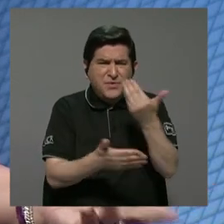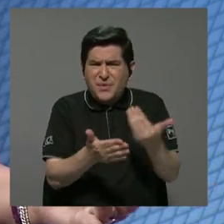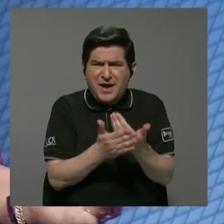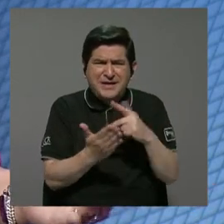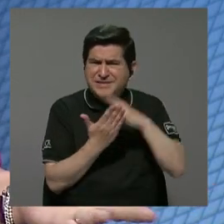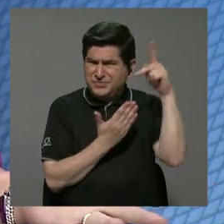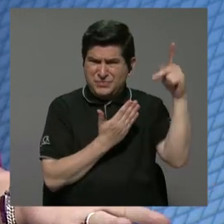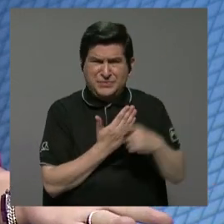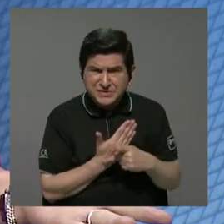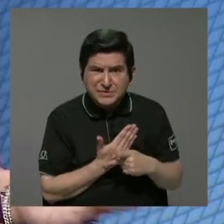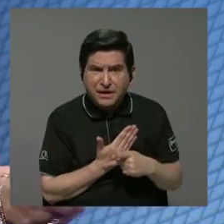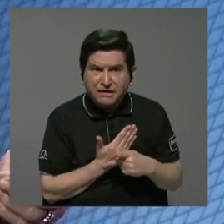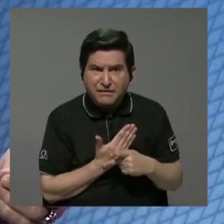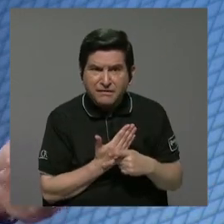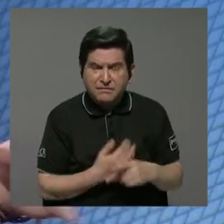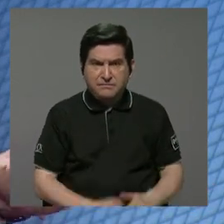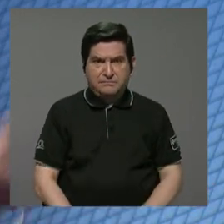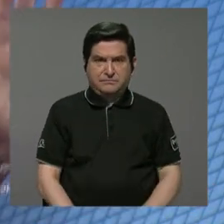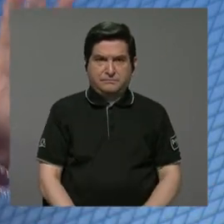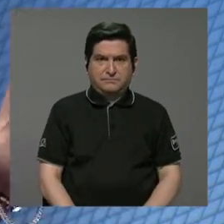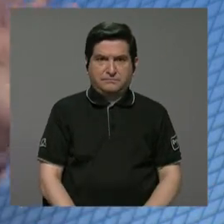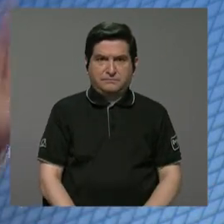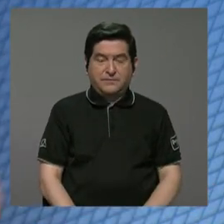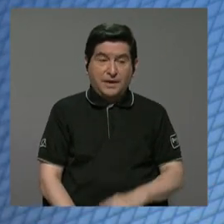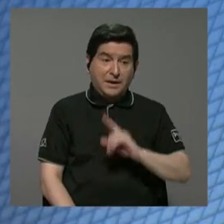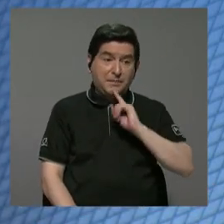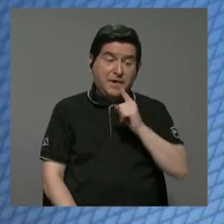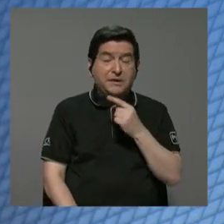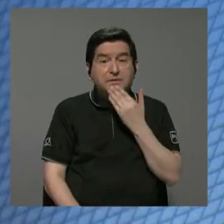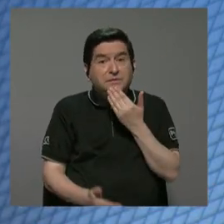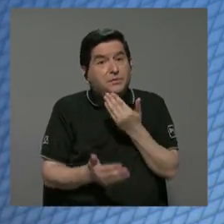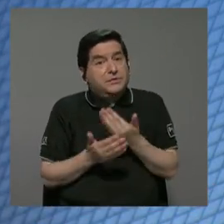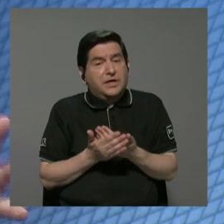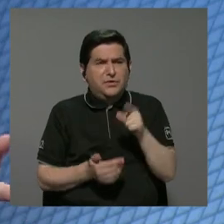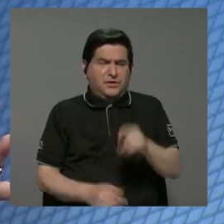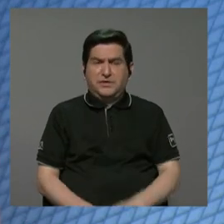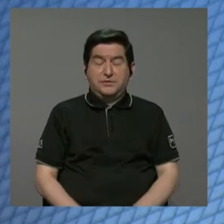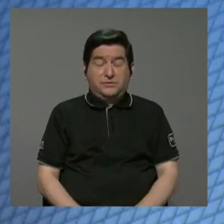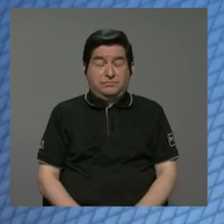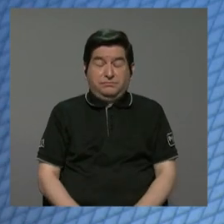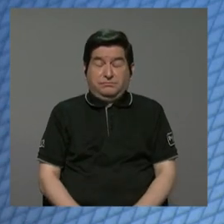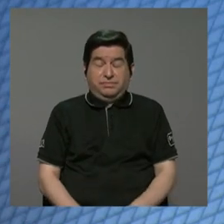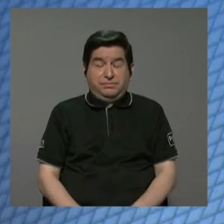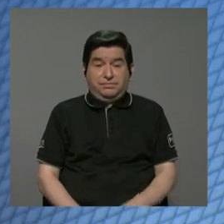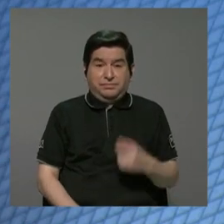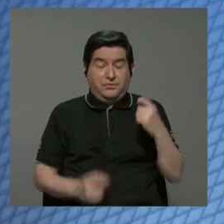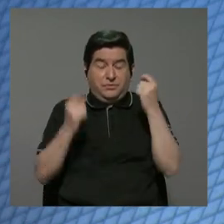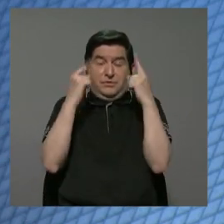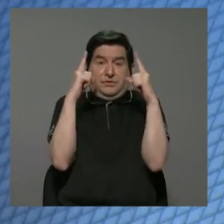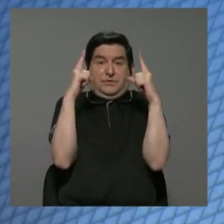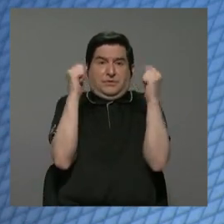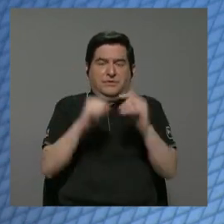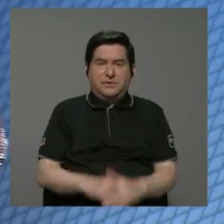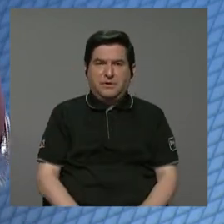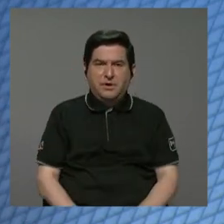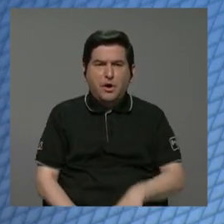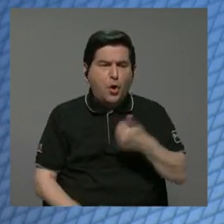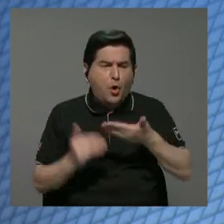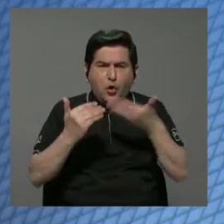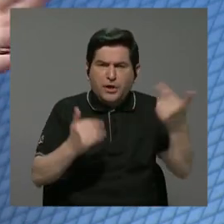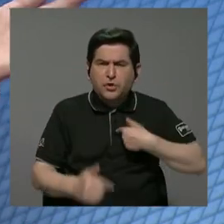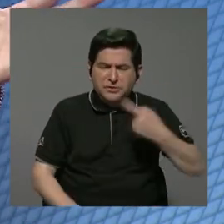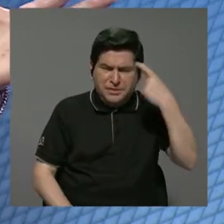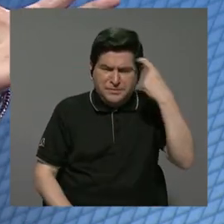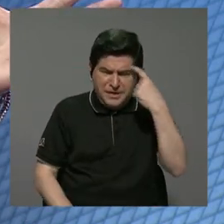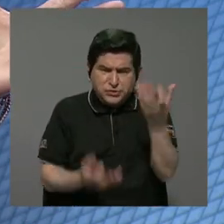programas. Realmente eso es, digamos, para decirlo amablemente, desconcertante. Y al mismo tiempo, es otra cosa que me pareció